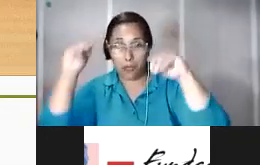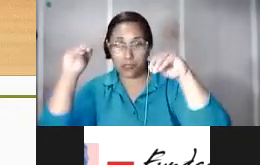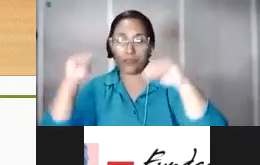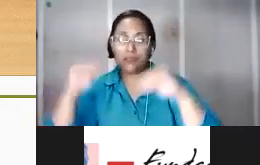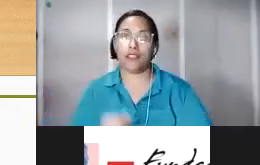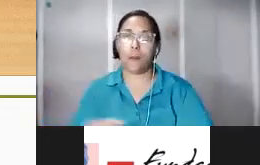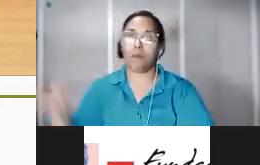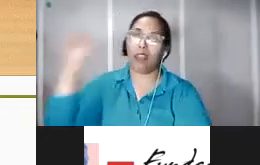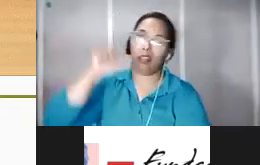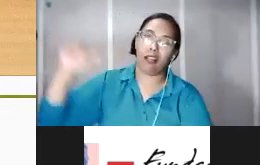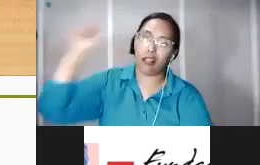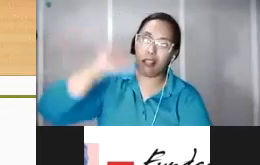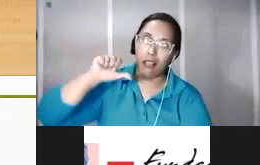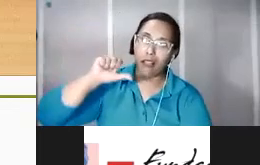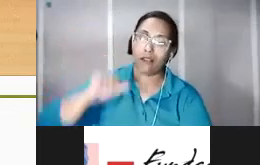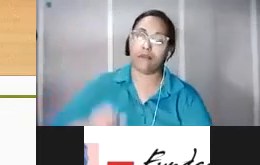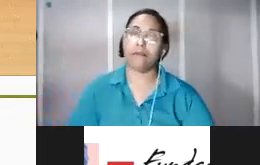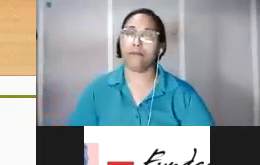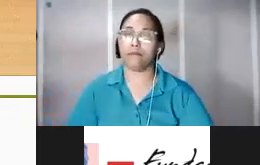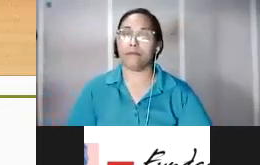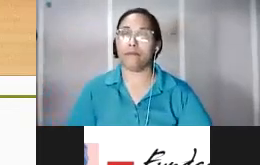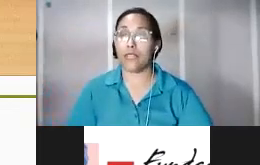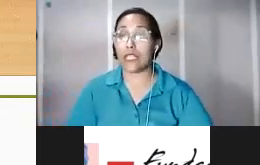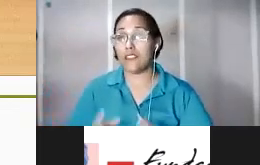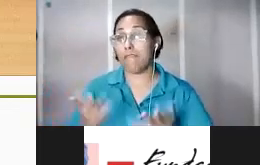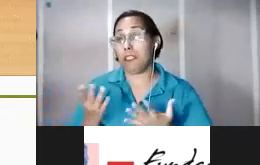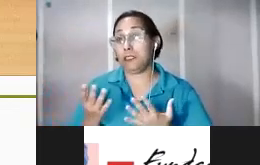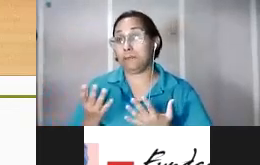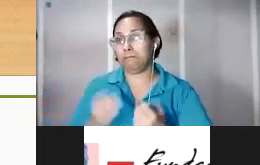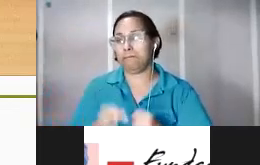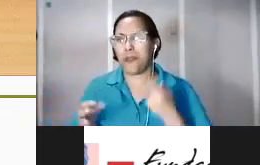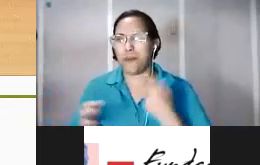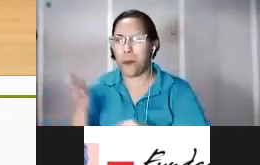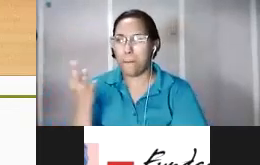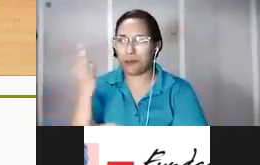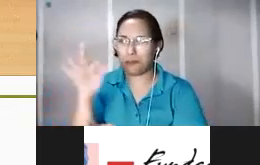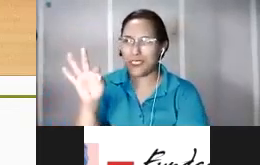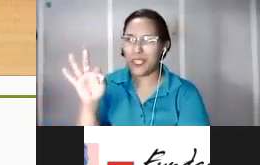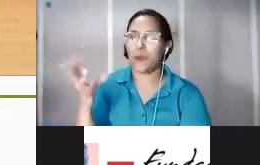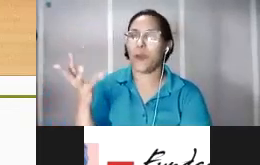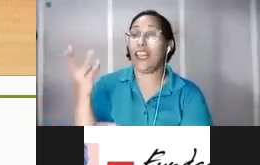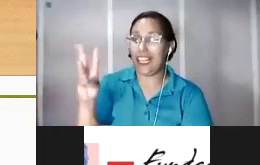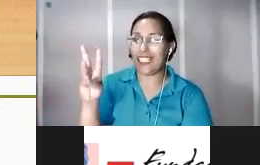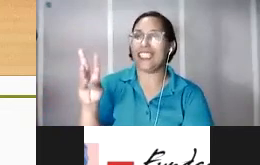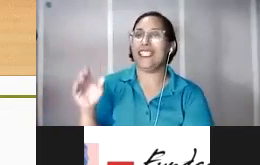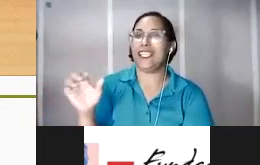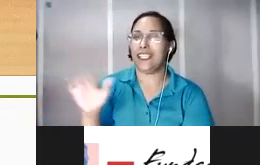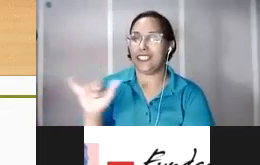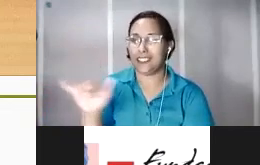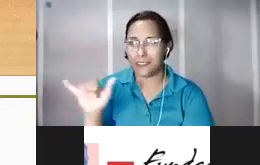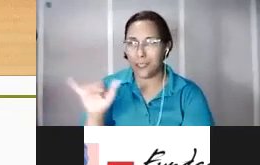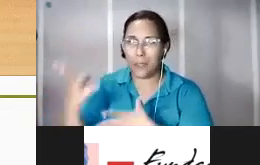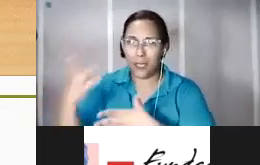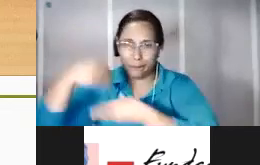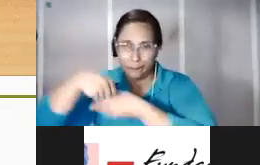bebidas alcohólicas. Y como si fuera poco, en el 1917 también, Estados Unidos entró en